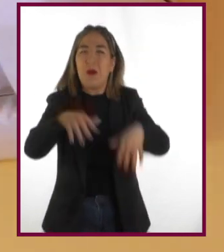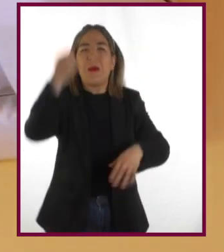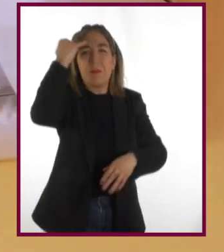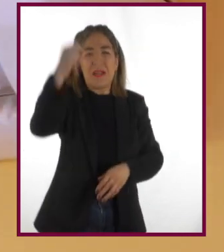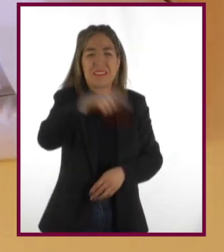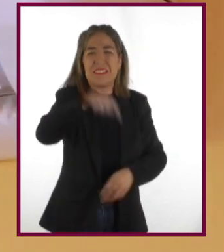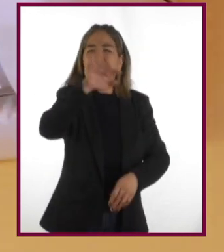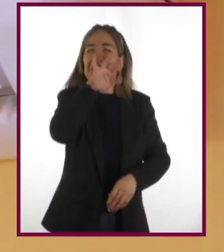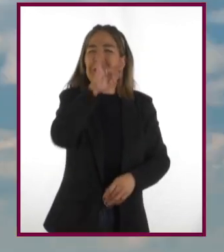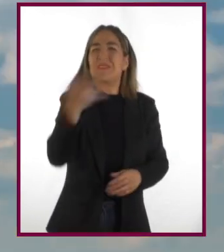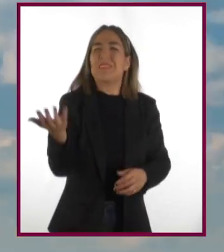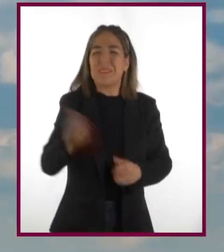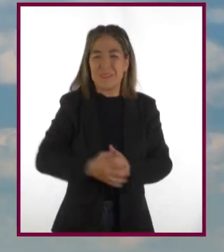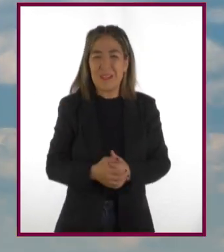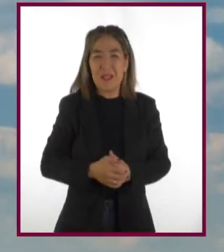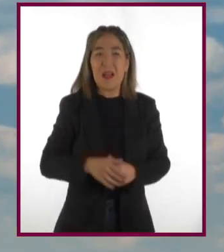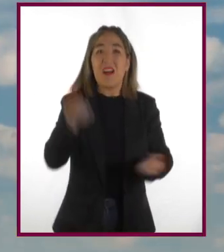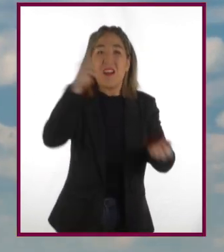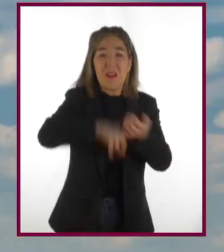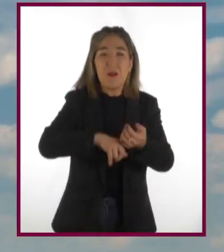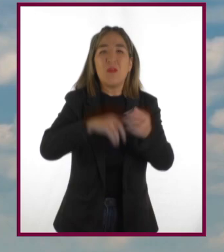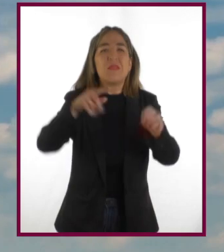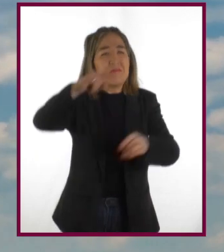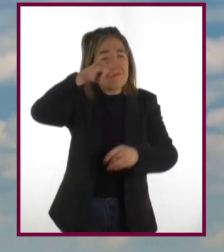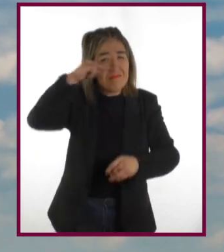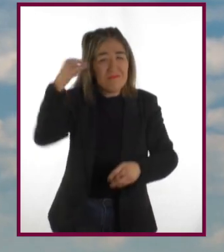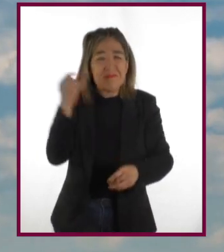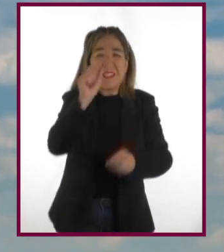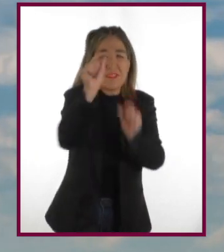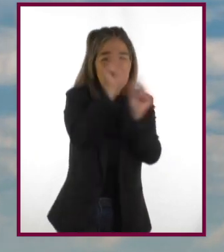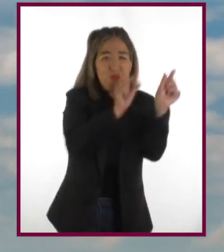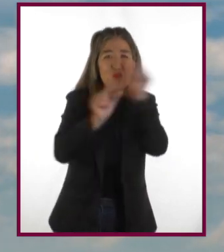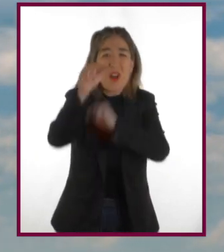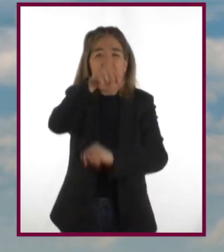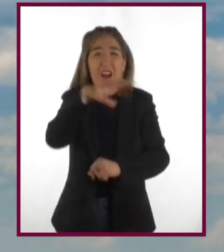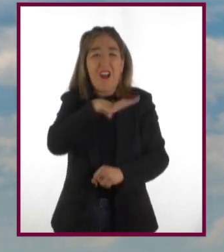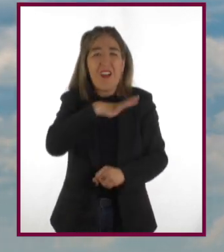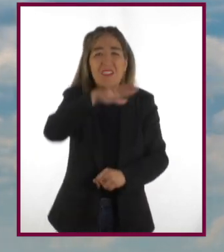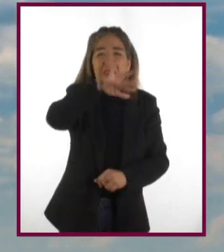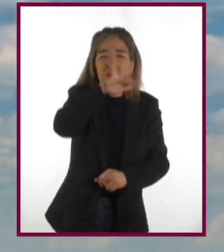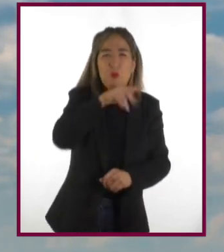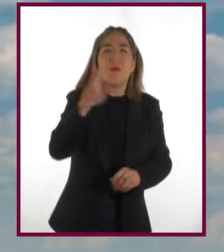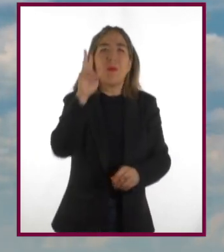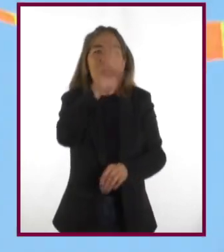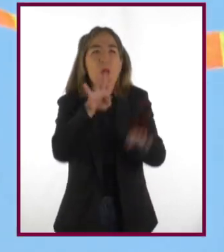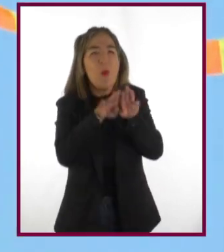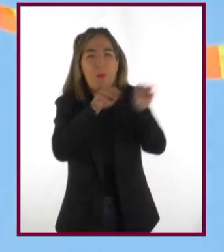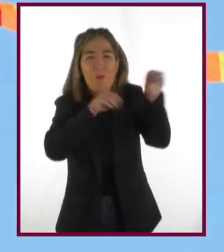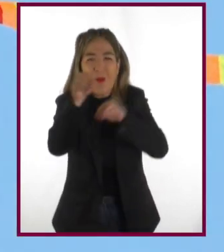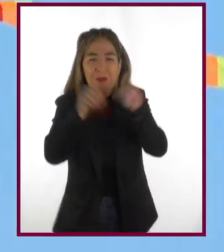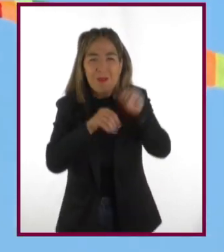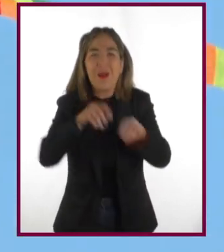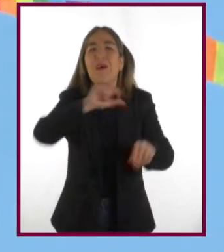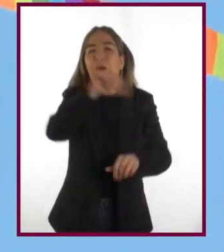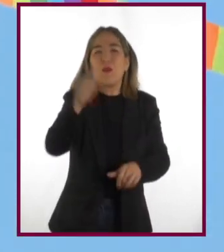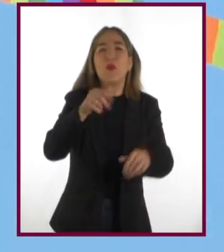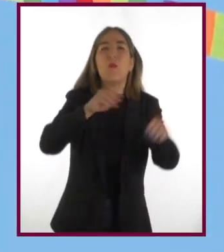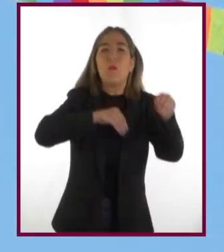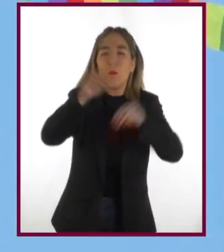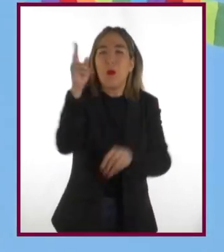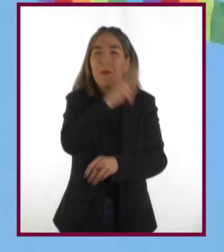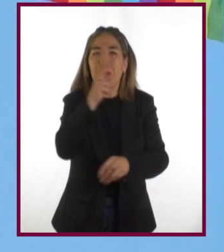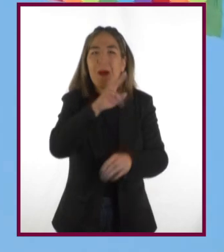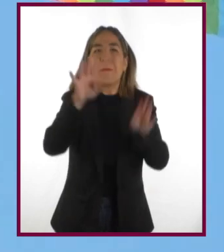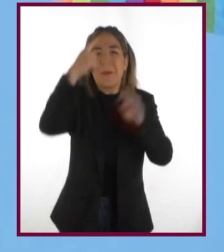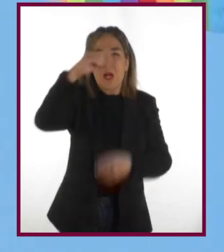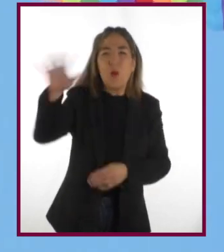si estuviera contaminado. Las partículas de contaminación en la atmósfera. Estaría bueno saber hacia dónde se mueven, ¿no? Ajá, encontrar las corrientes de aire